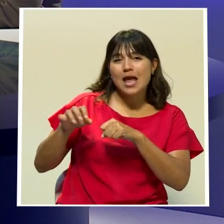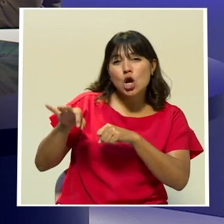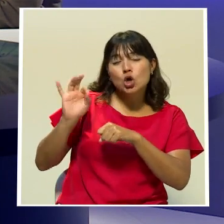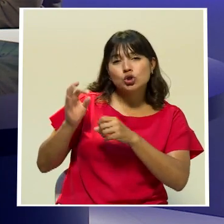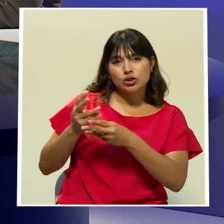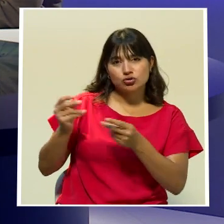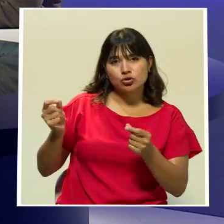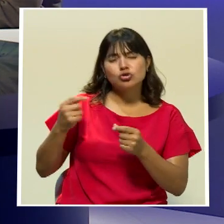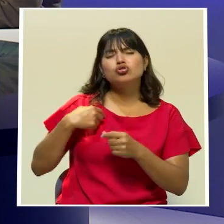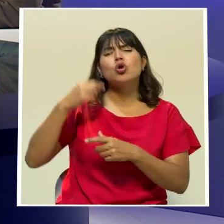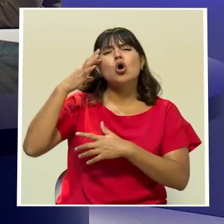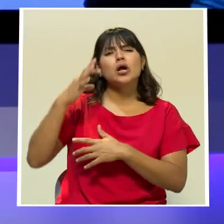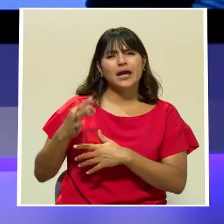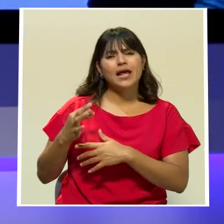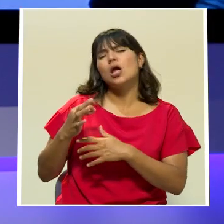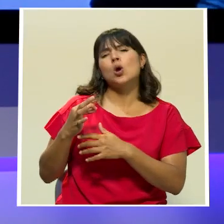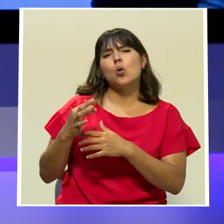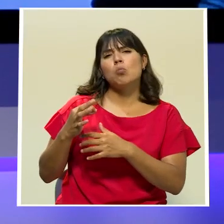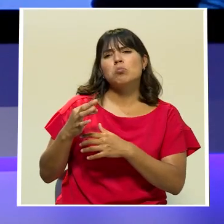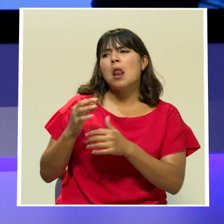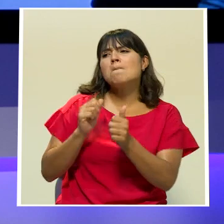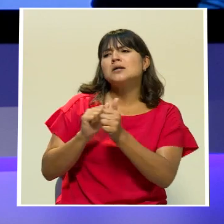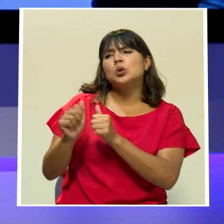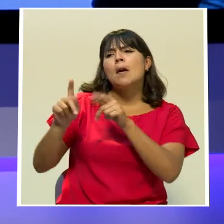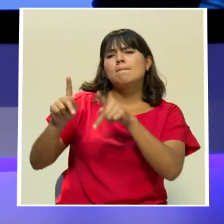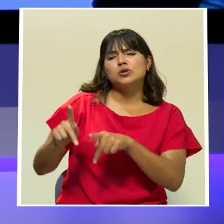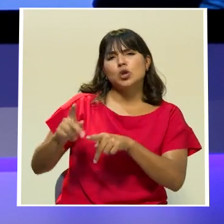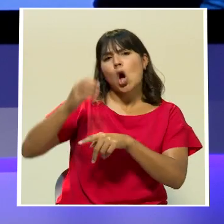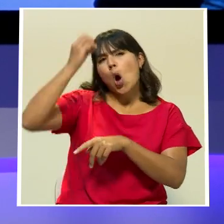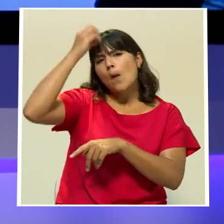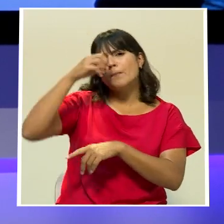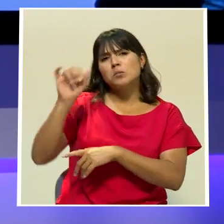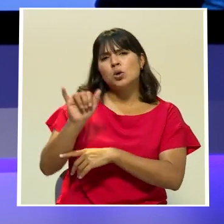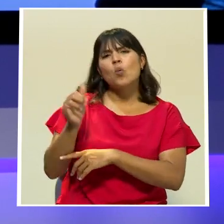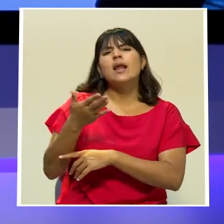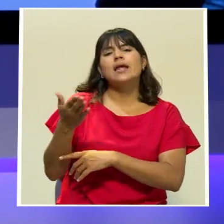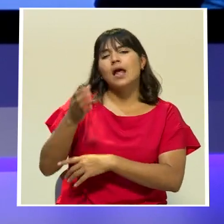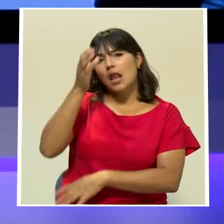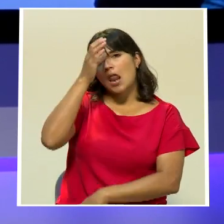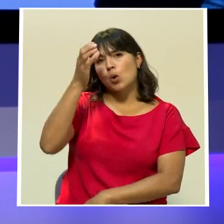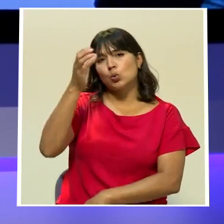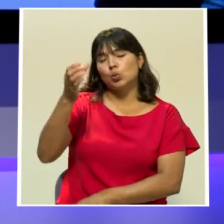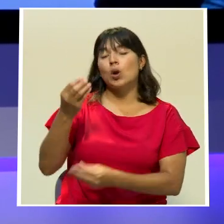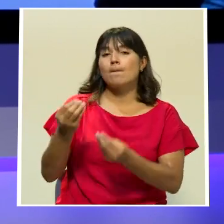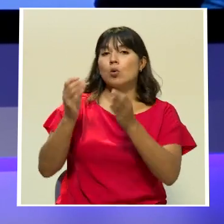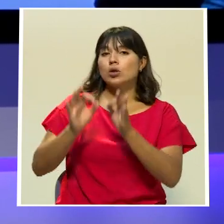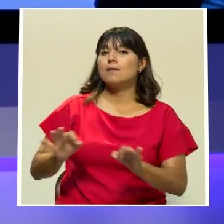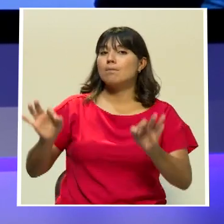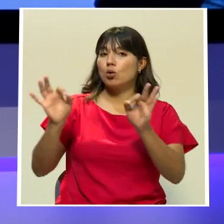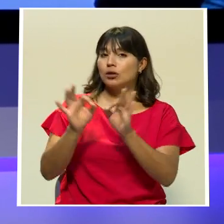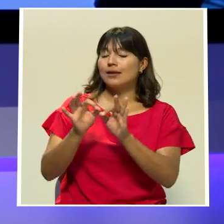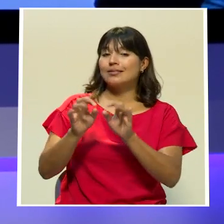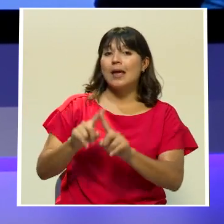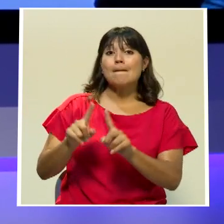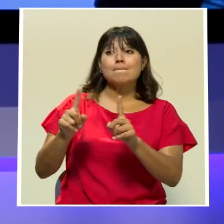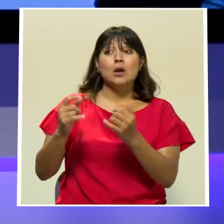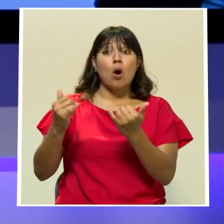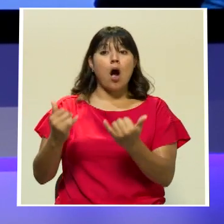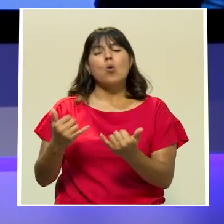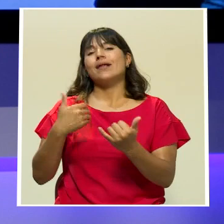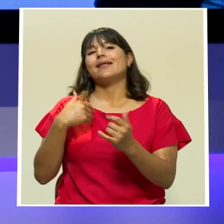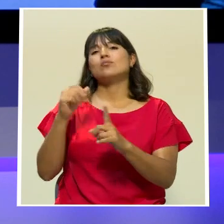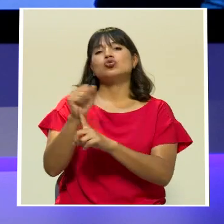mayoría podemos coincidir en que la cultura es muy importante, pero llegamos a situaciones